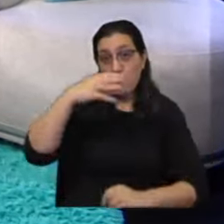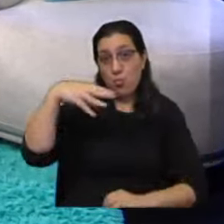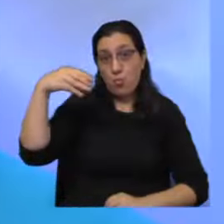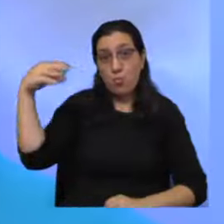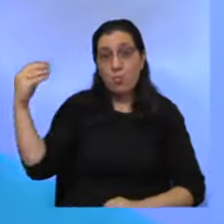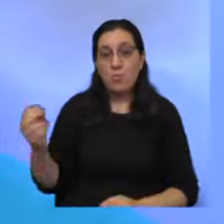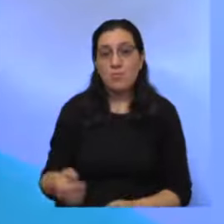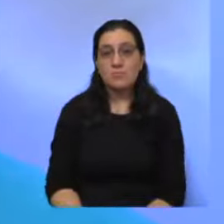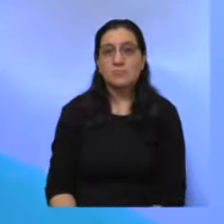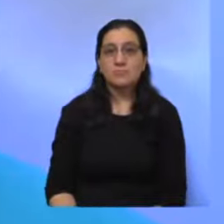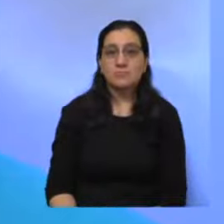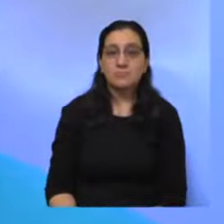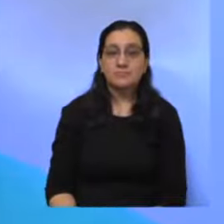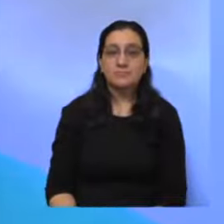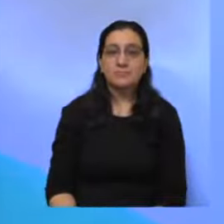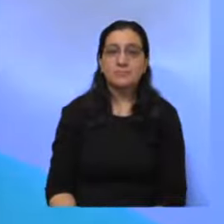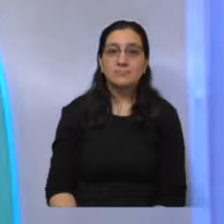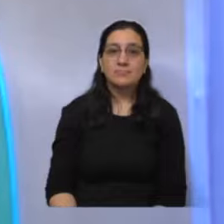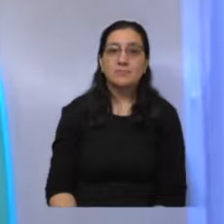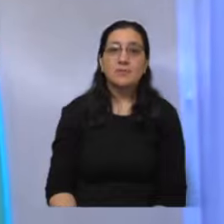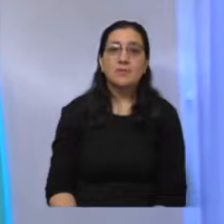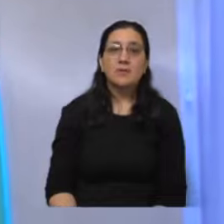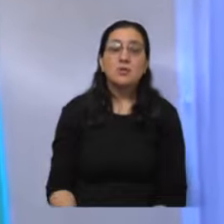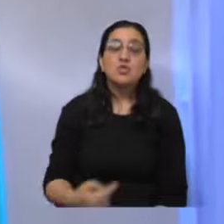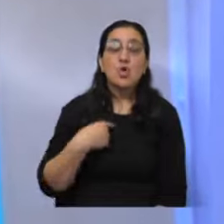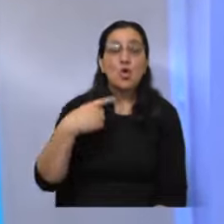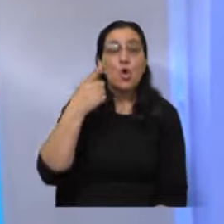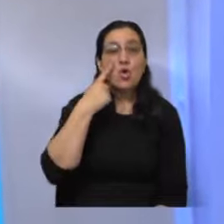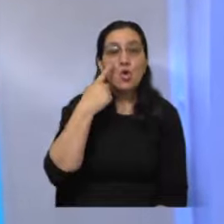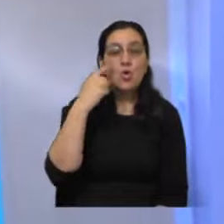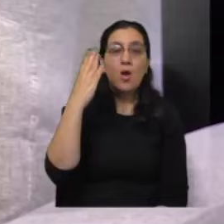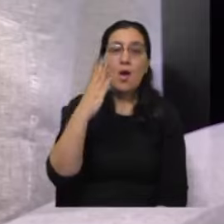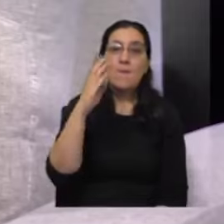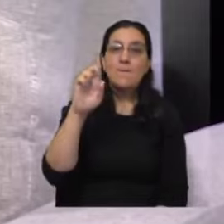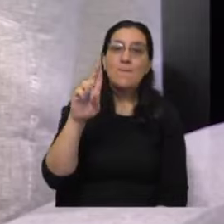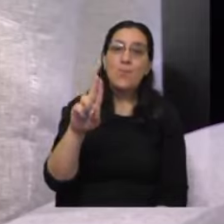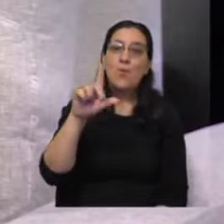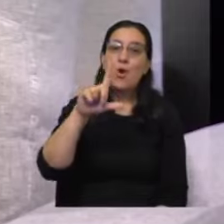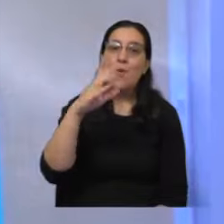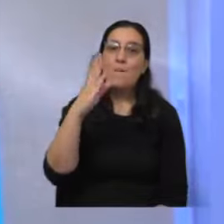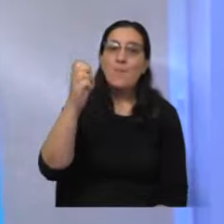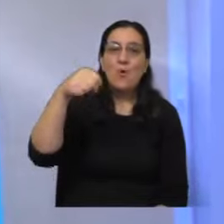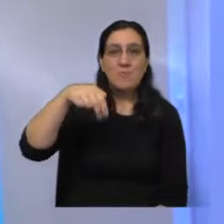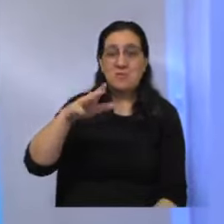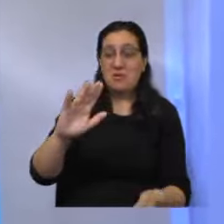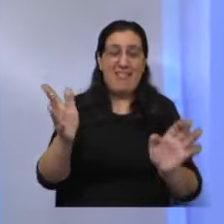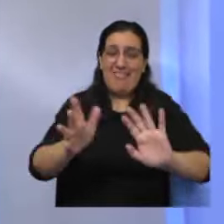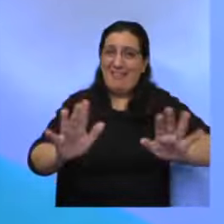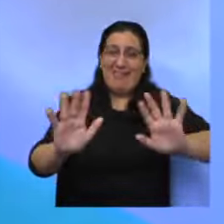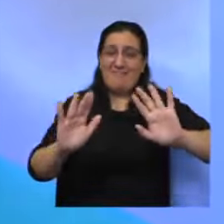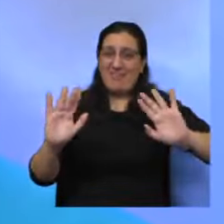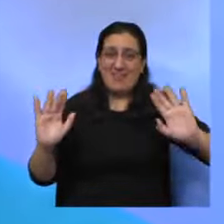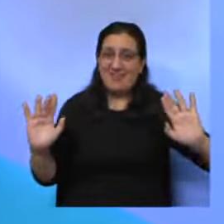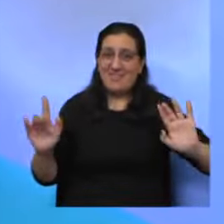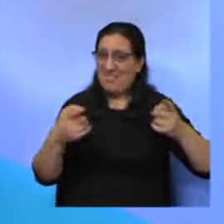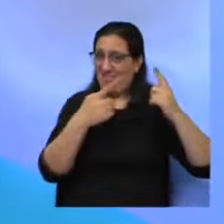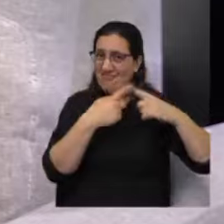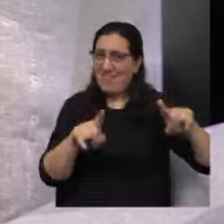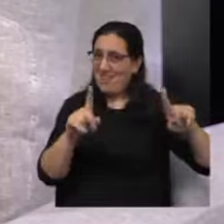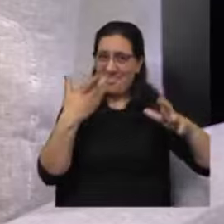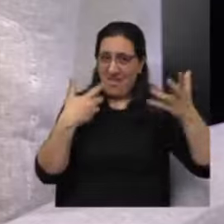que eran bares, ¿no? Antes las pulperías. Yo conozco el pulpón, que lo pido mucho. Sí. Pero no tiene nada que ver, qué creo, rico. Con el pulpo. El pulpopón. Debe haber